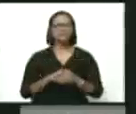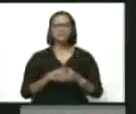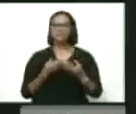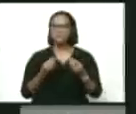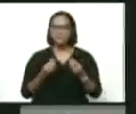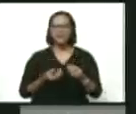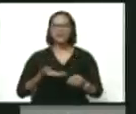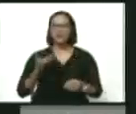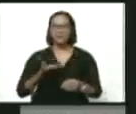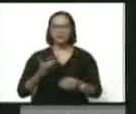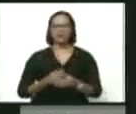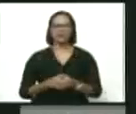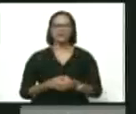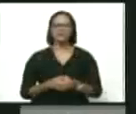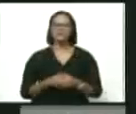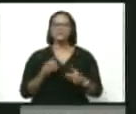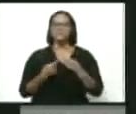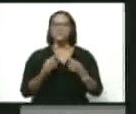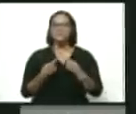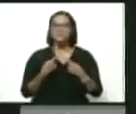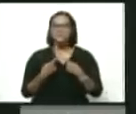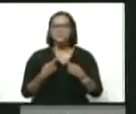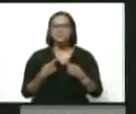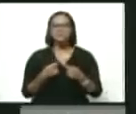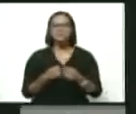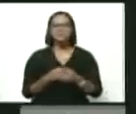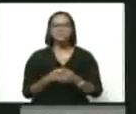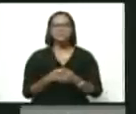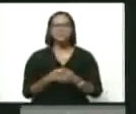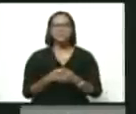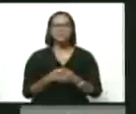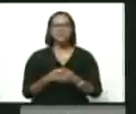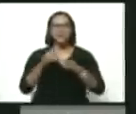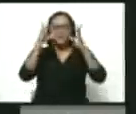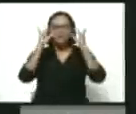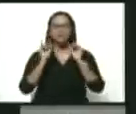muy importante. Una cosa que hay que ponerle atención especial,